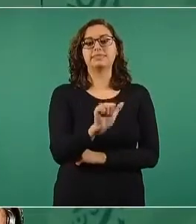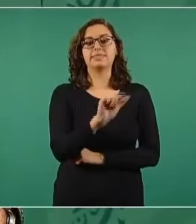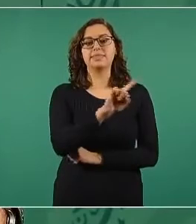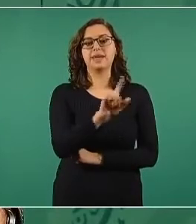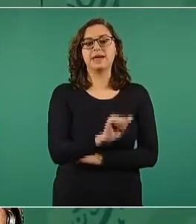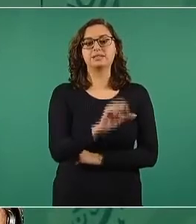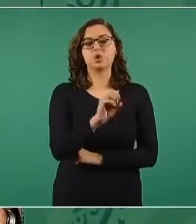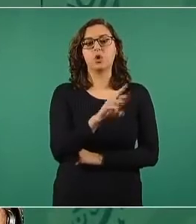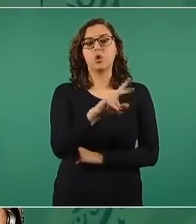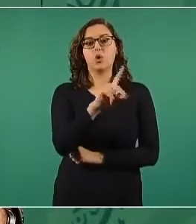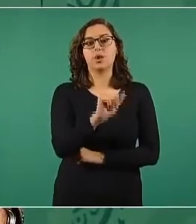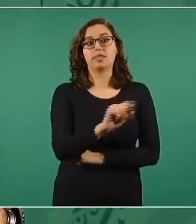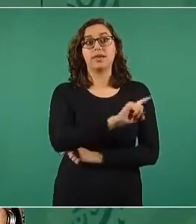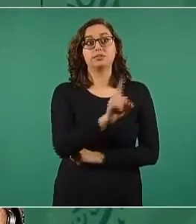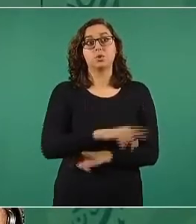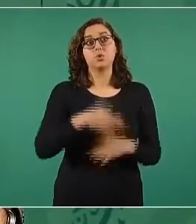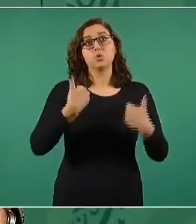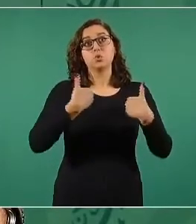en esos tiempos.